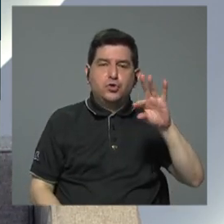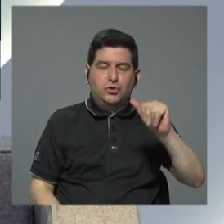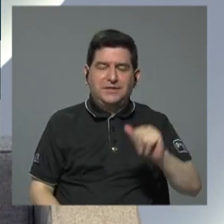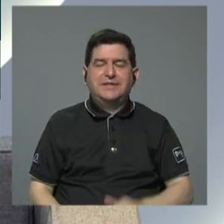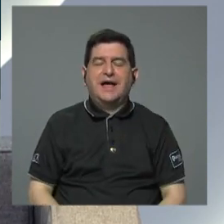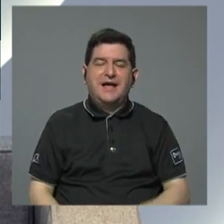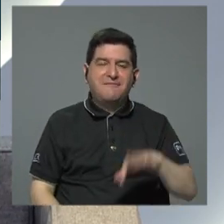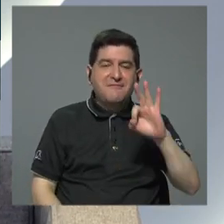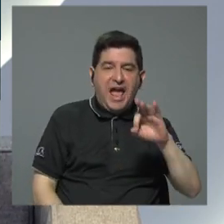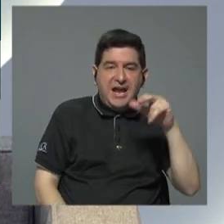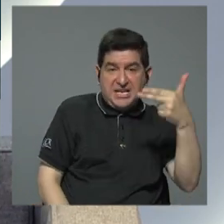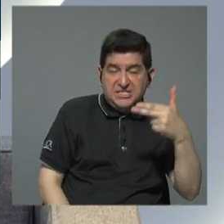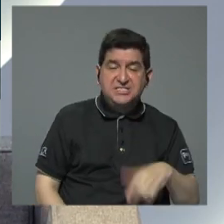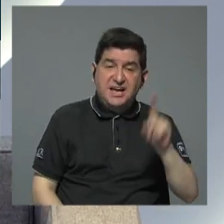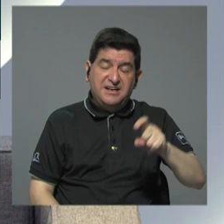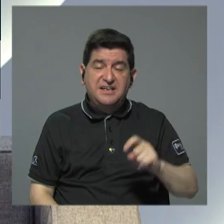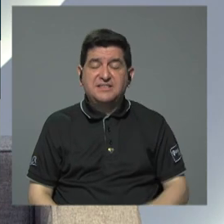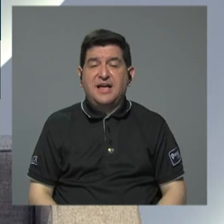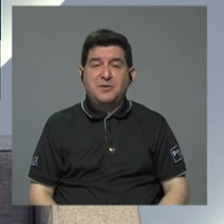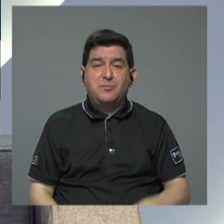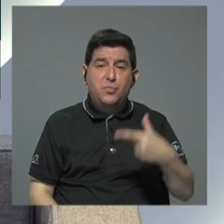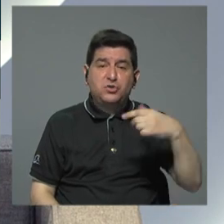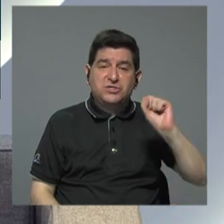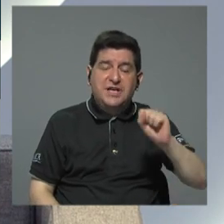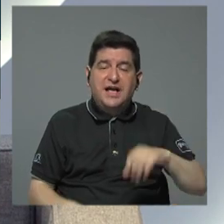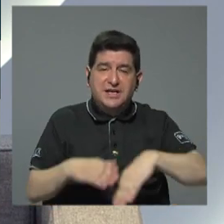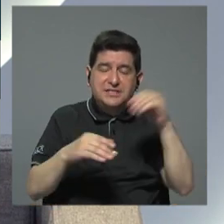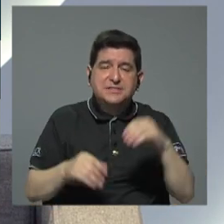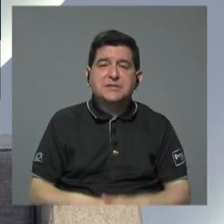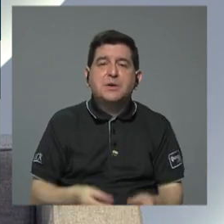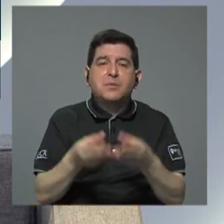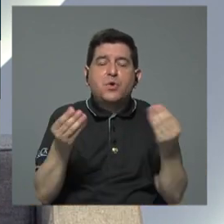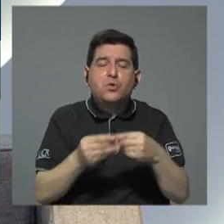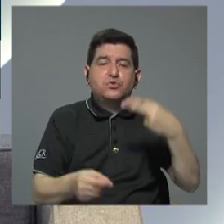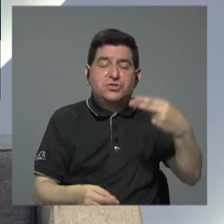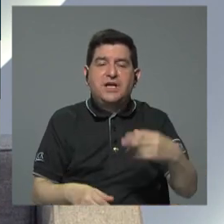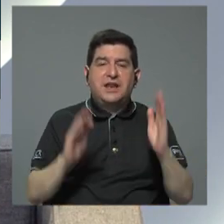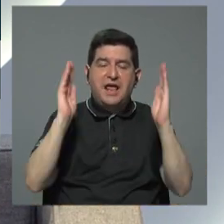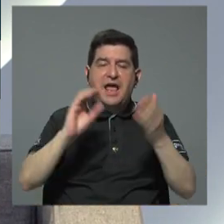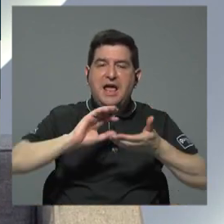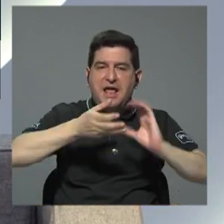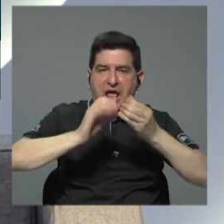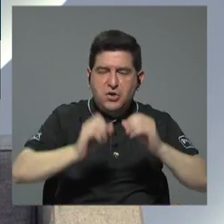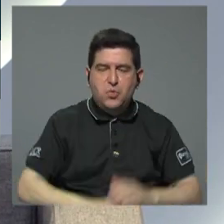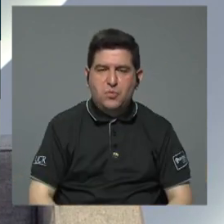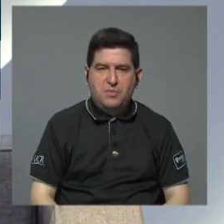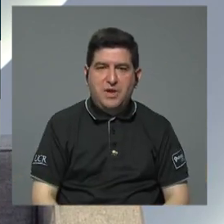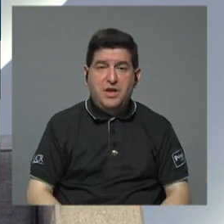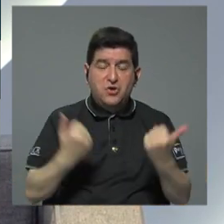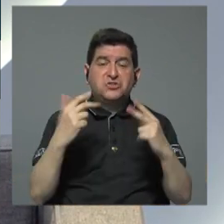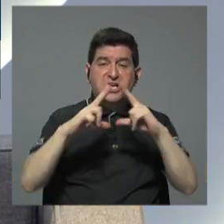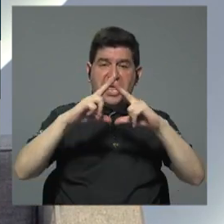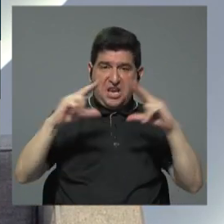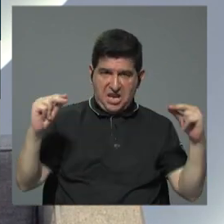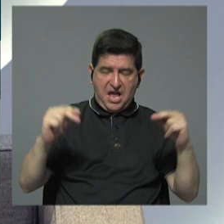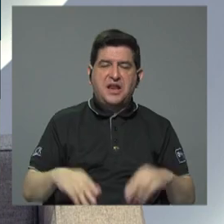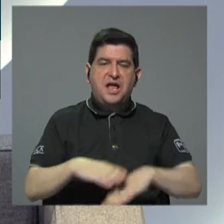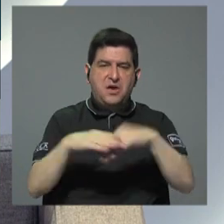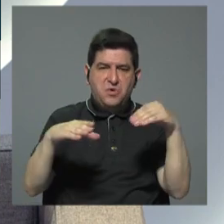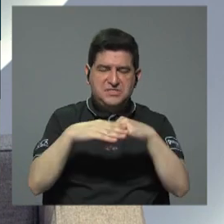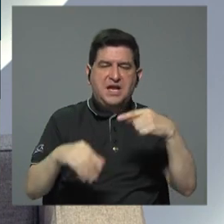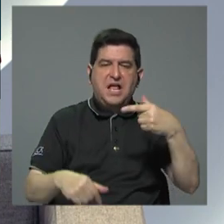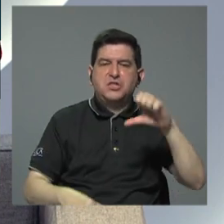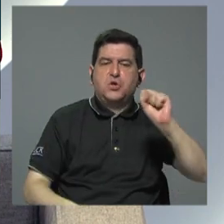Chang, necesitamos extraer gas para poder producir hidrógeno en grandes cantidades. Ya Nicaragua está extrayendo